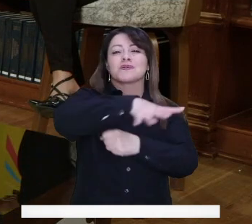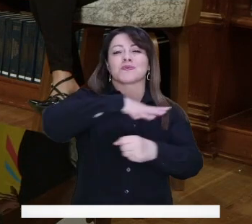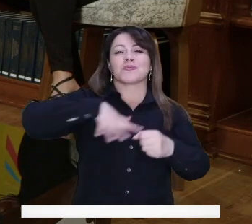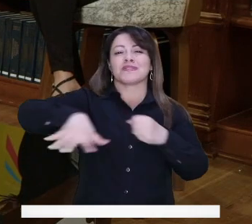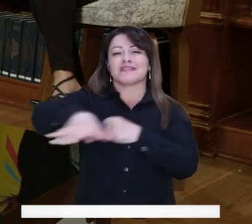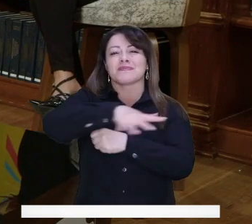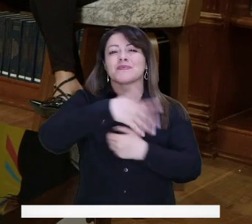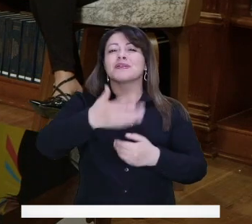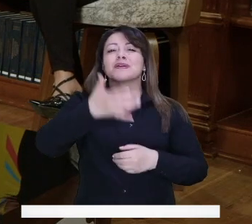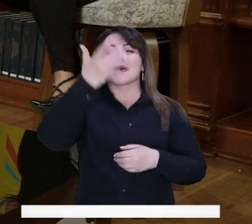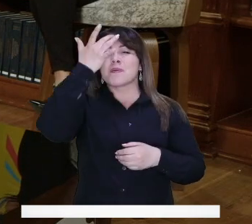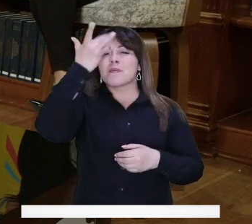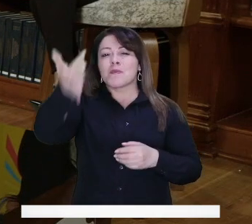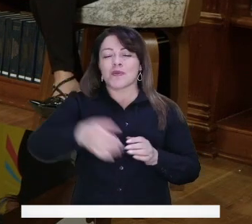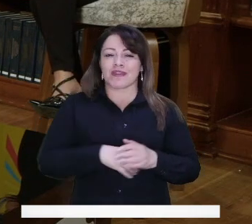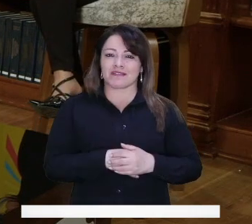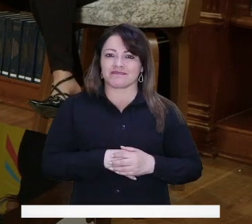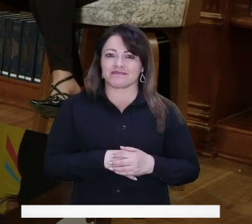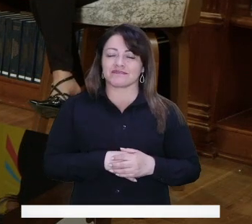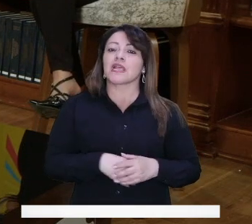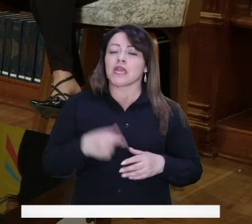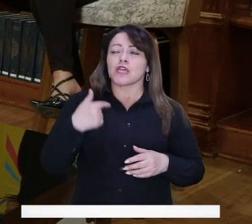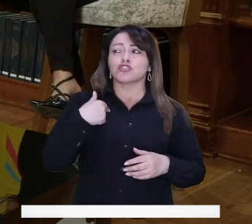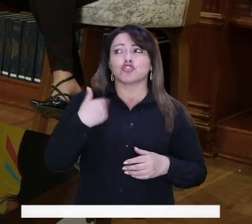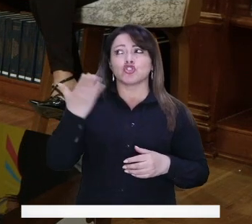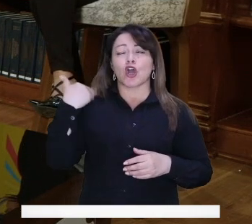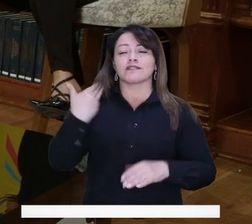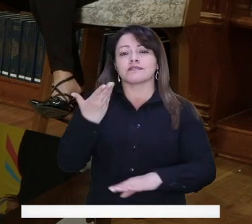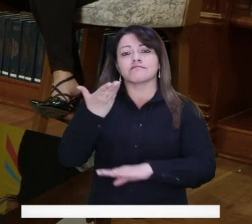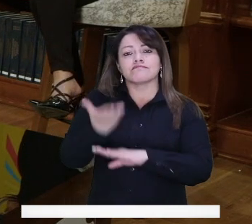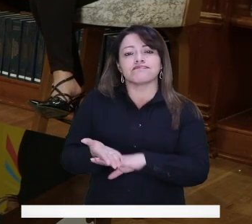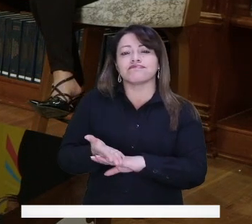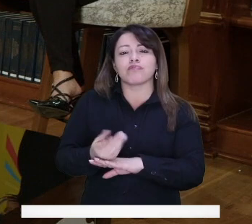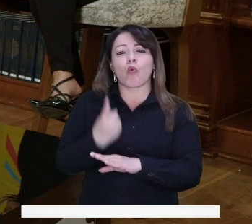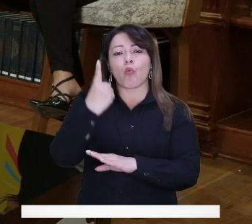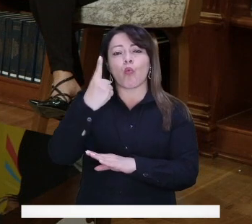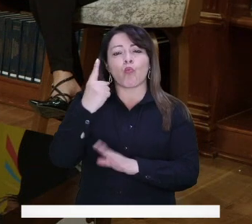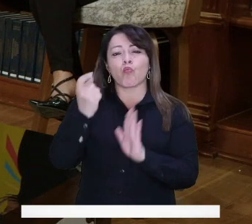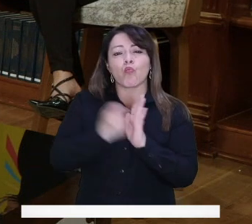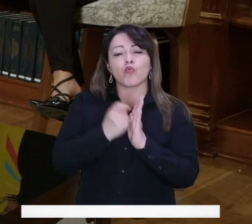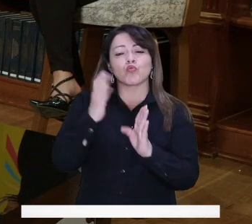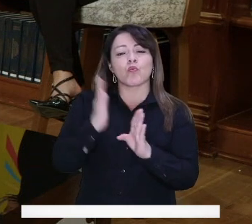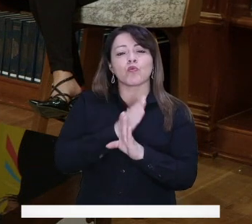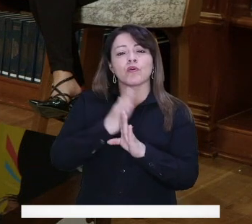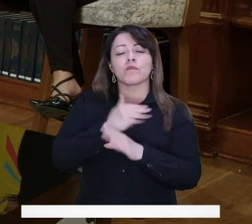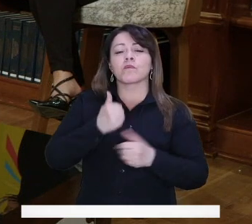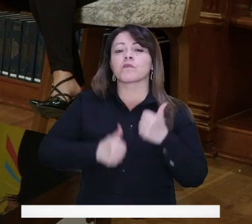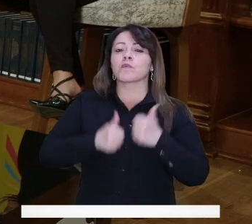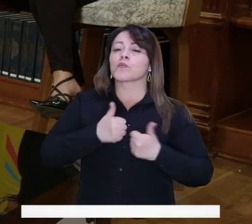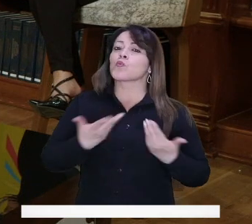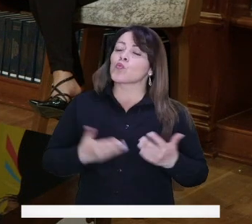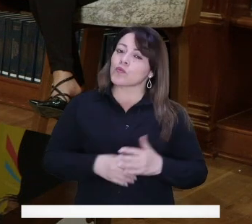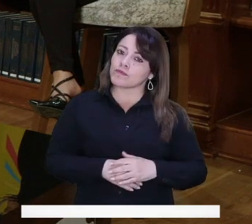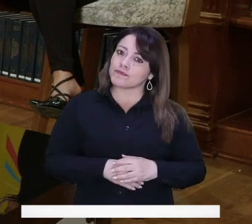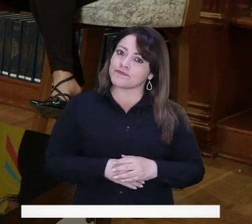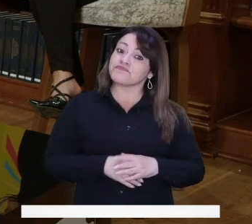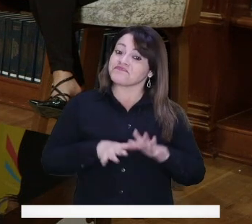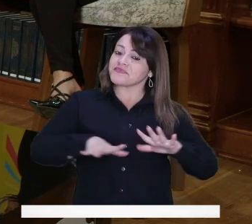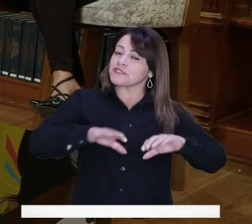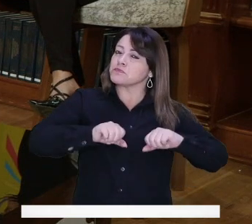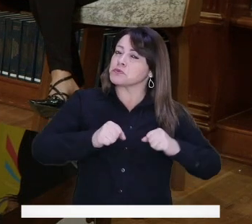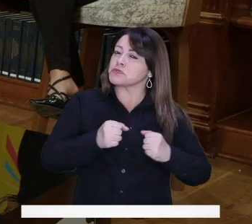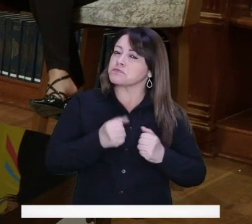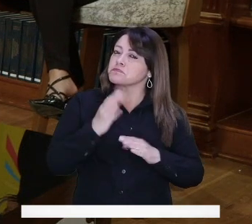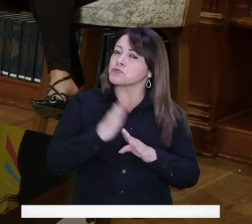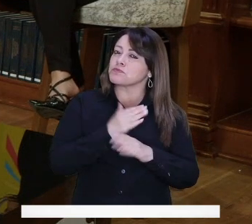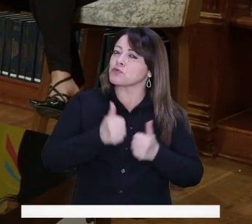qué? Como lo señalé a lo largo de la ponencia, el gran problema que tenemos hoy en